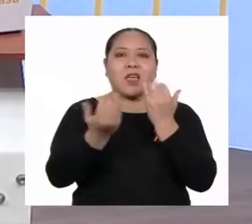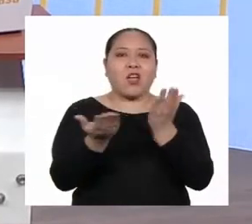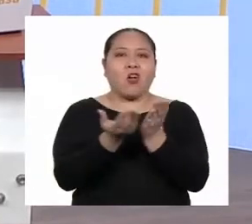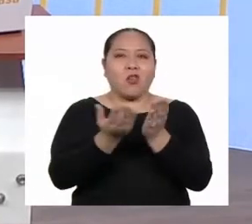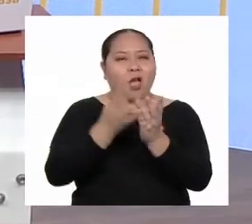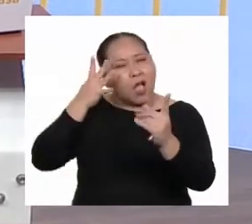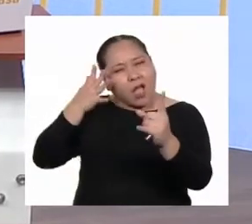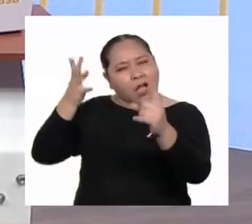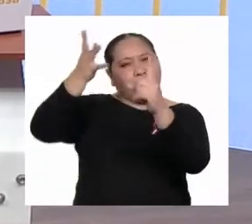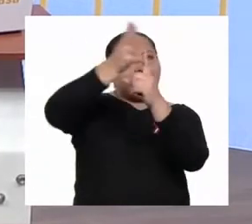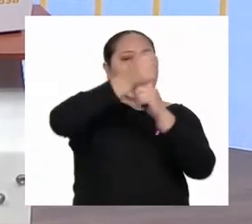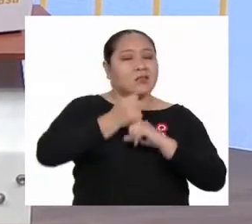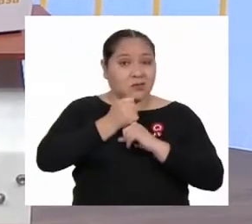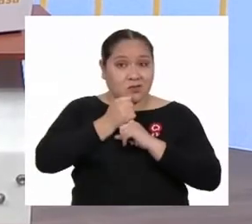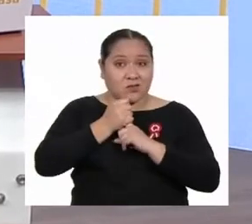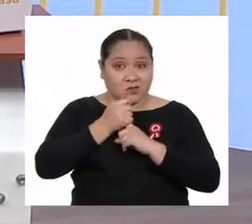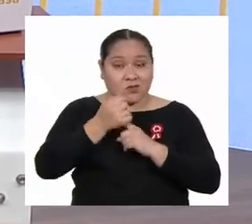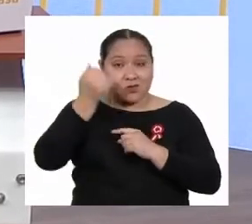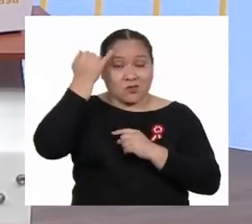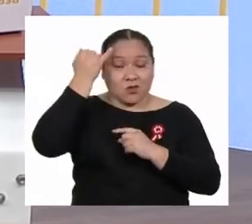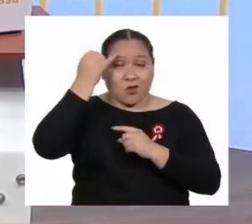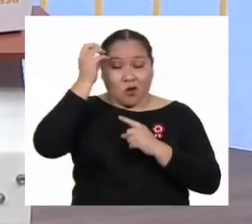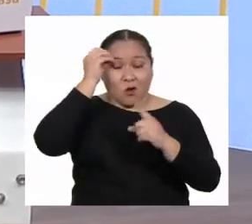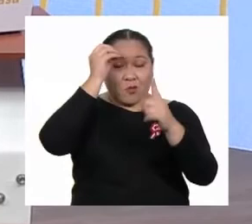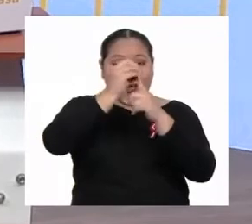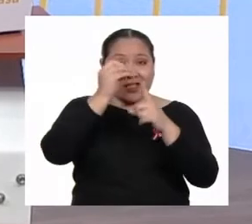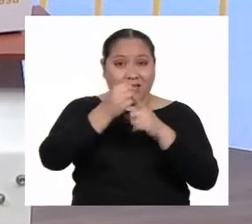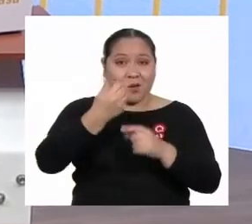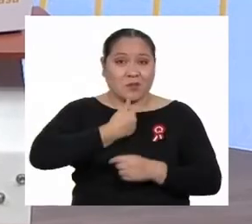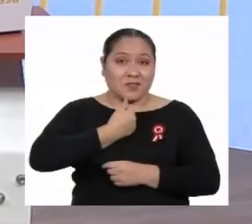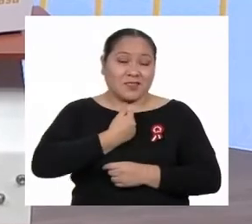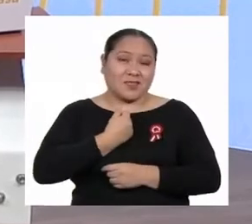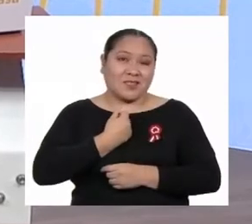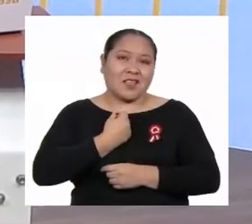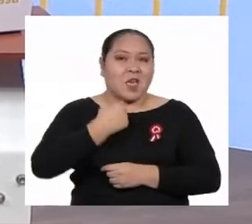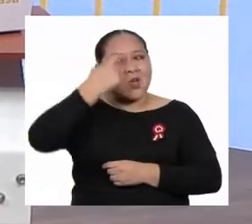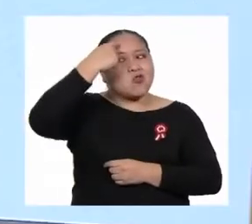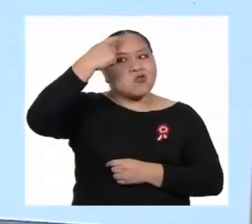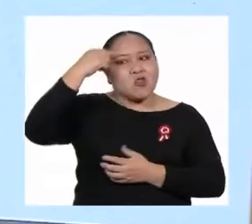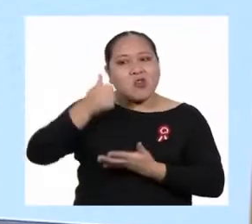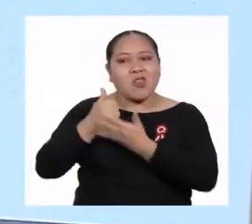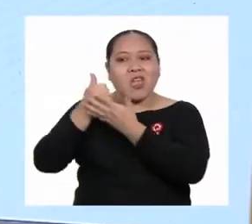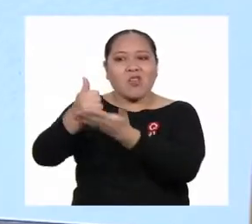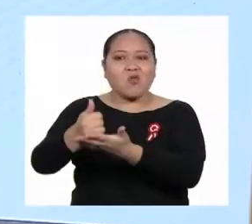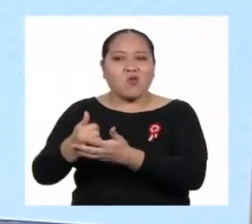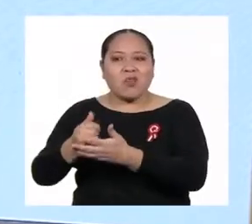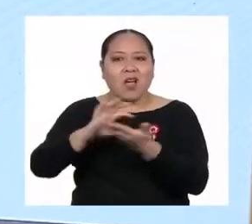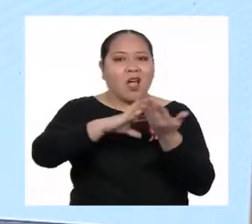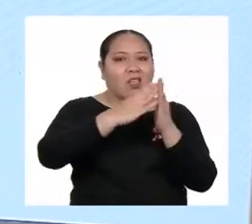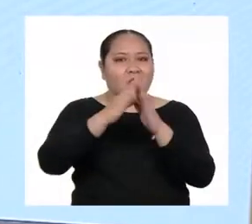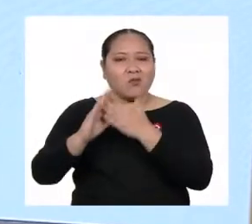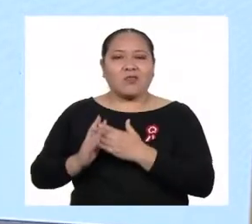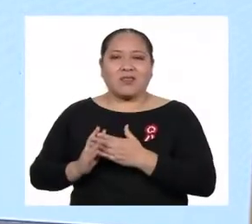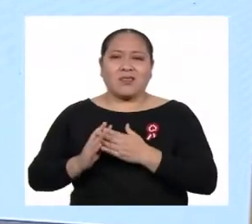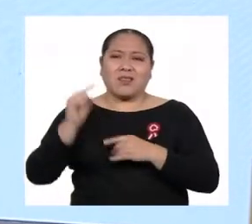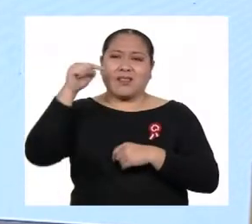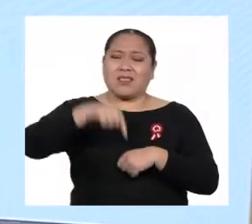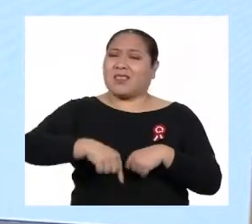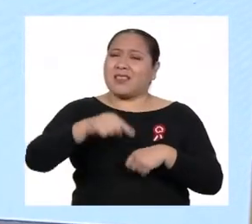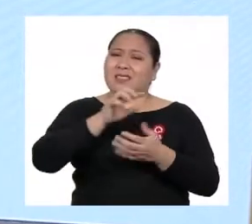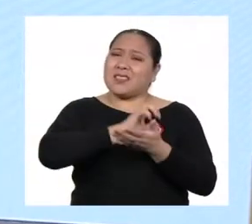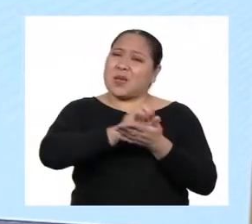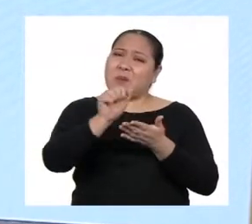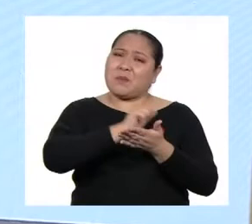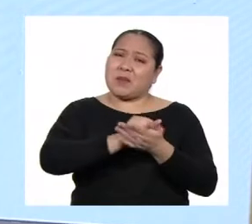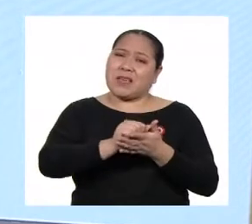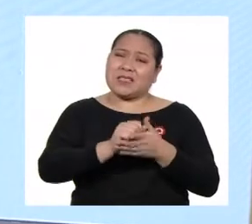alcanzar sus metas personales y, quién sabe, sueños de bien común. Especialmente en este mes patrio en